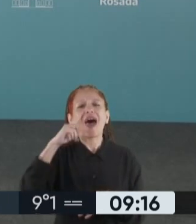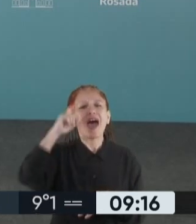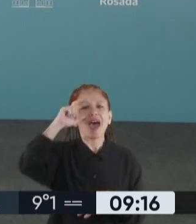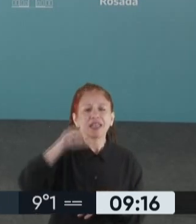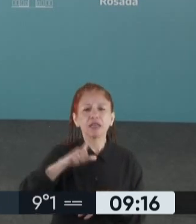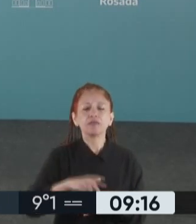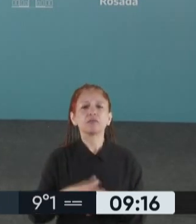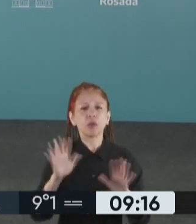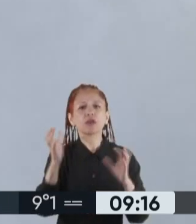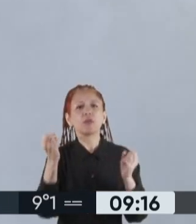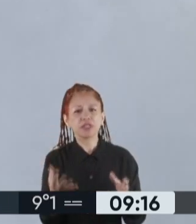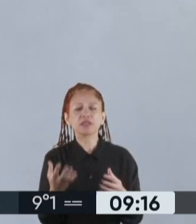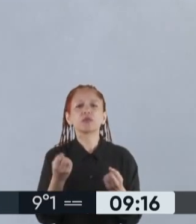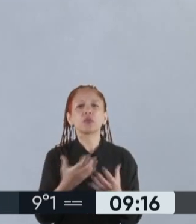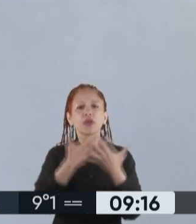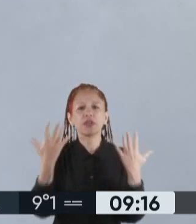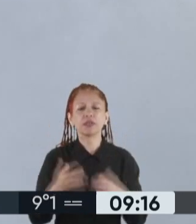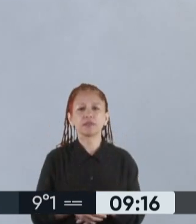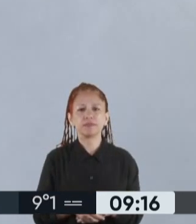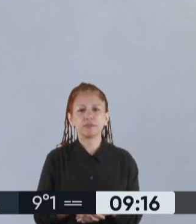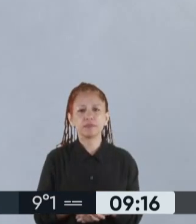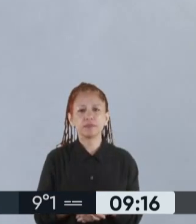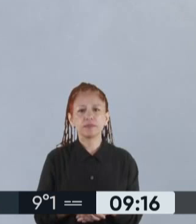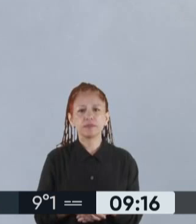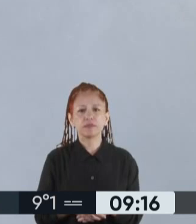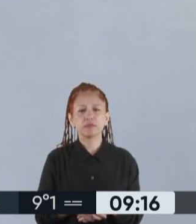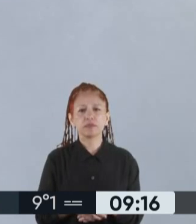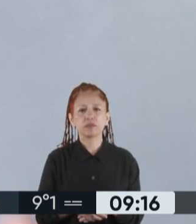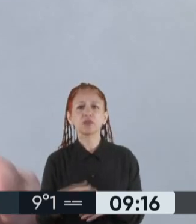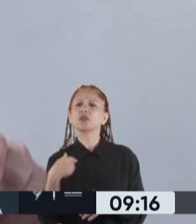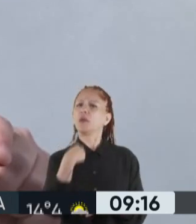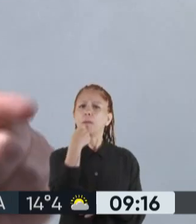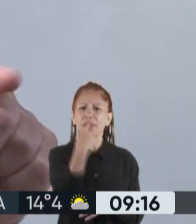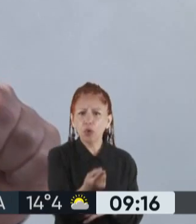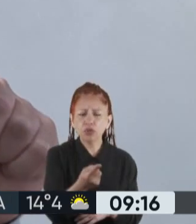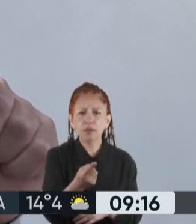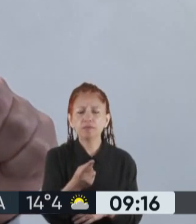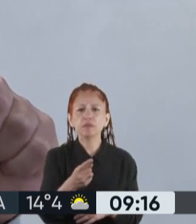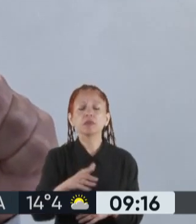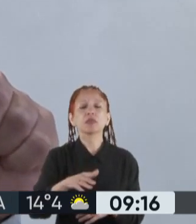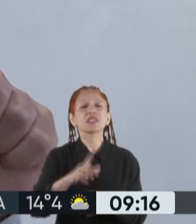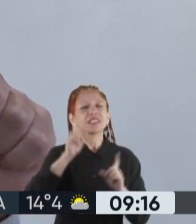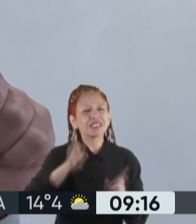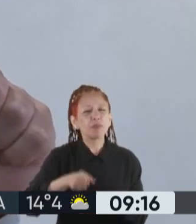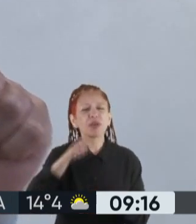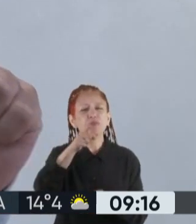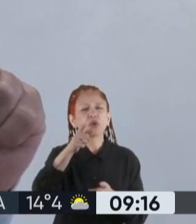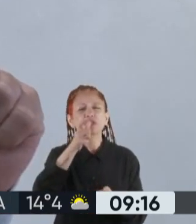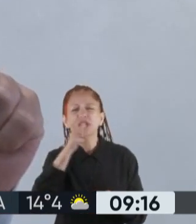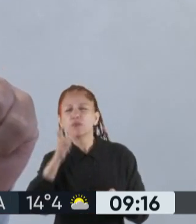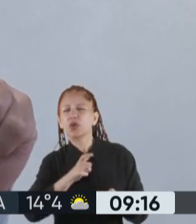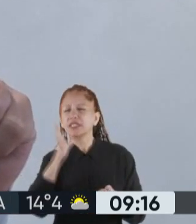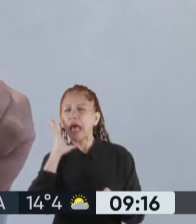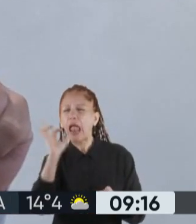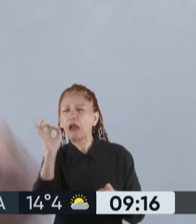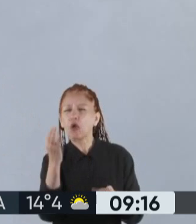¿cómo le ¿qué va? tal, Gabriela? ¿Cómo estás? Muy buenos días. Muy Te voy a hacer una pregunta y después, a partir de lo que dijiste recién en una respuesta,